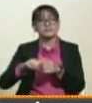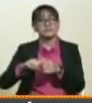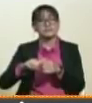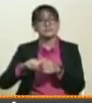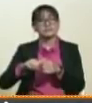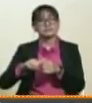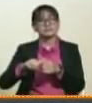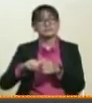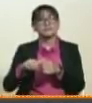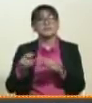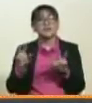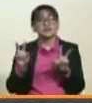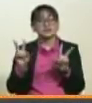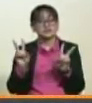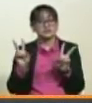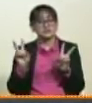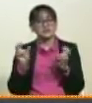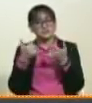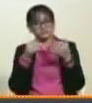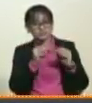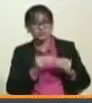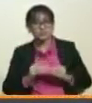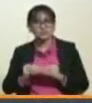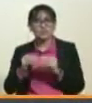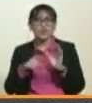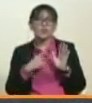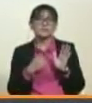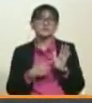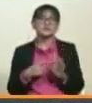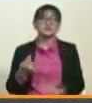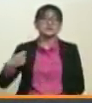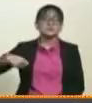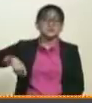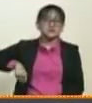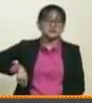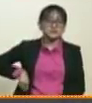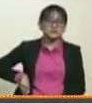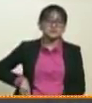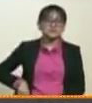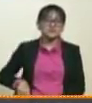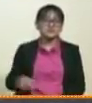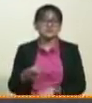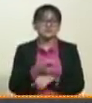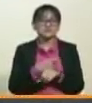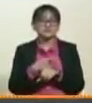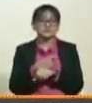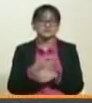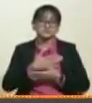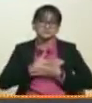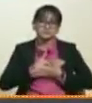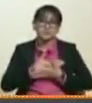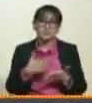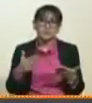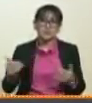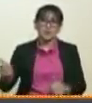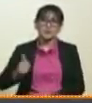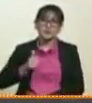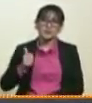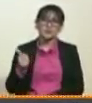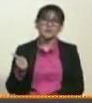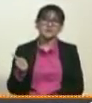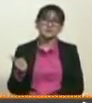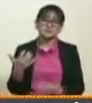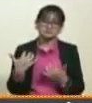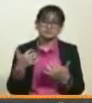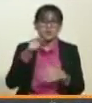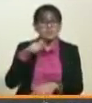la parte de termozulia igual a las inversiones que está haciendo el ciudadano gobernador colaborando que yo aprovecho la oportunidad ante el